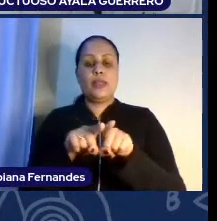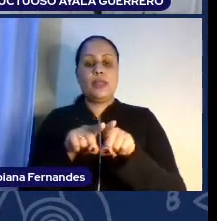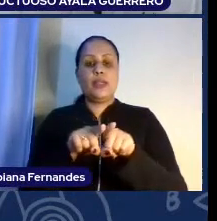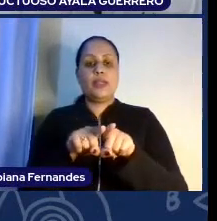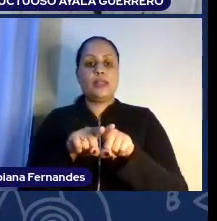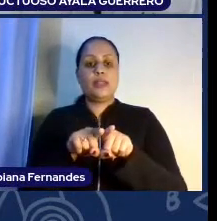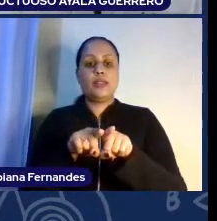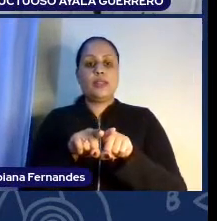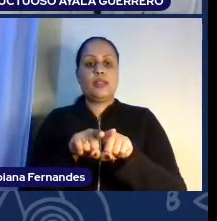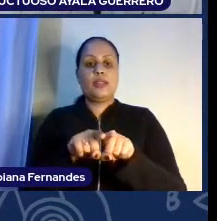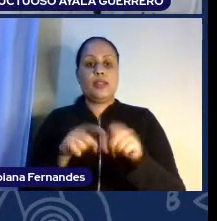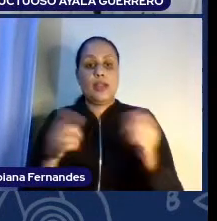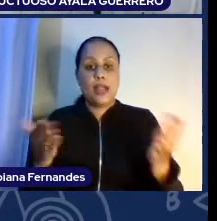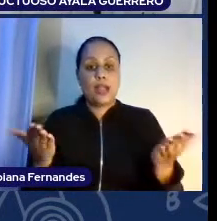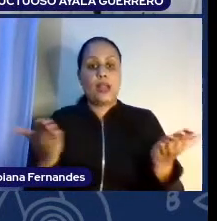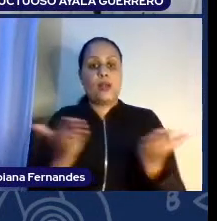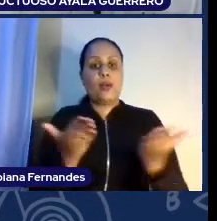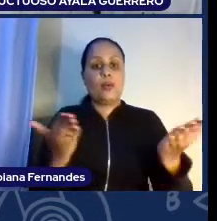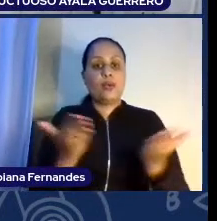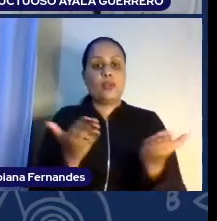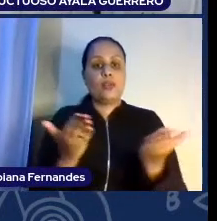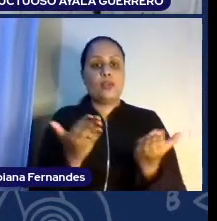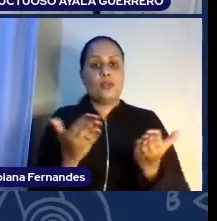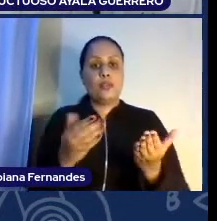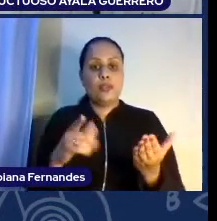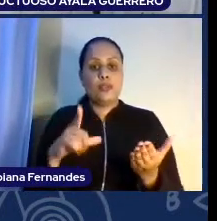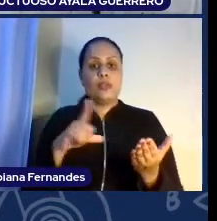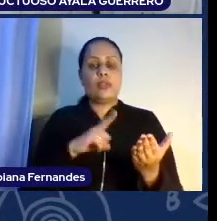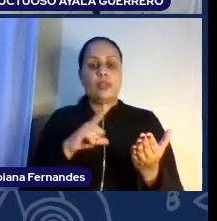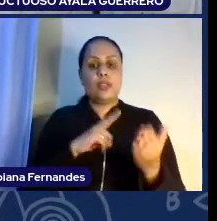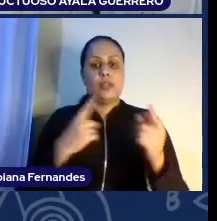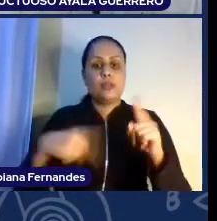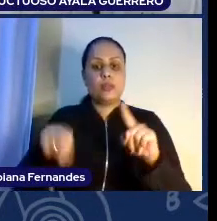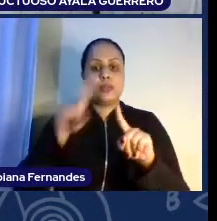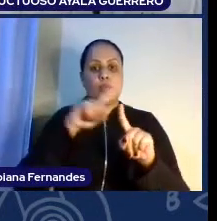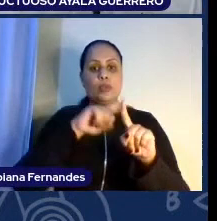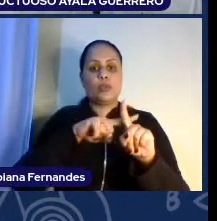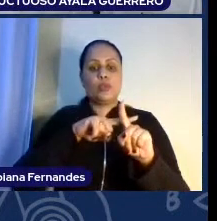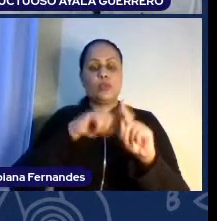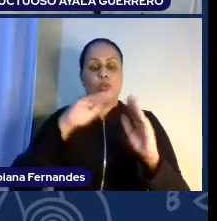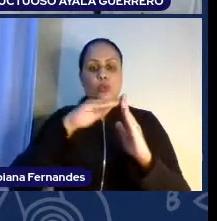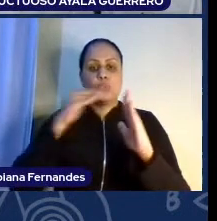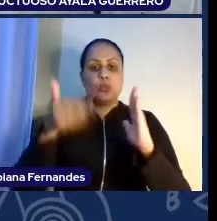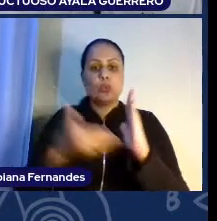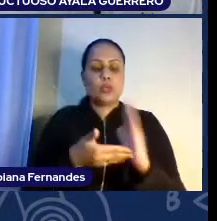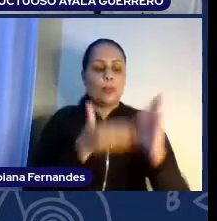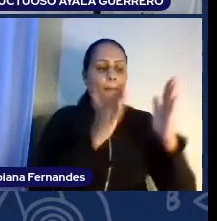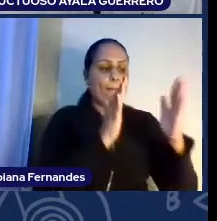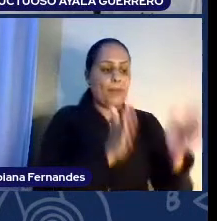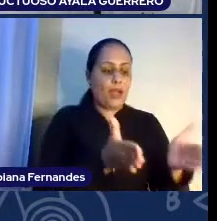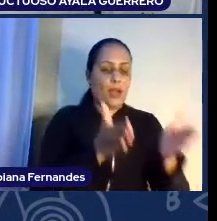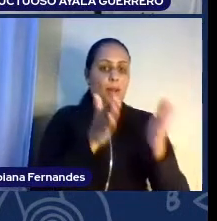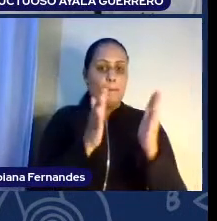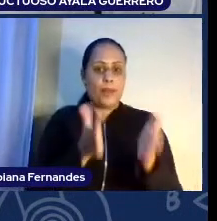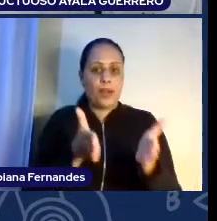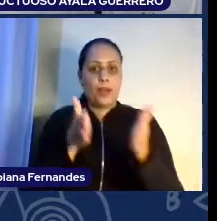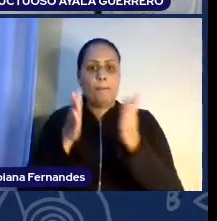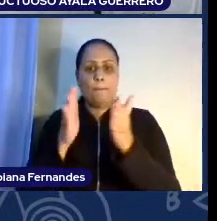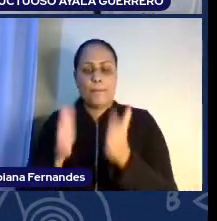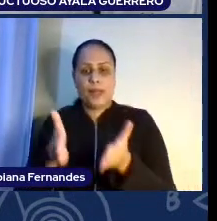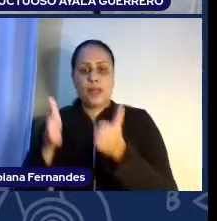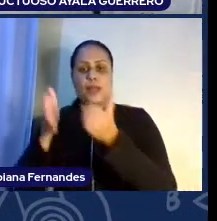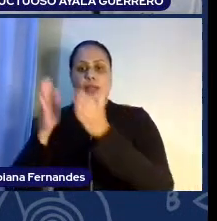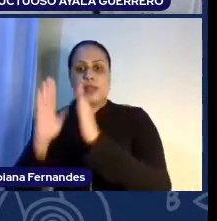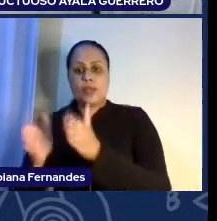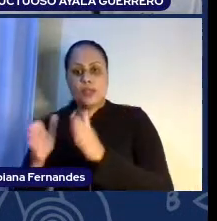que aquí vemos en la diapositiva todas las etapas de desarrollo durante la